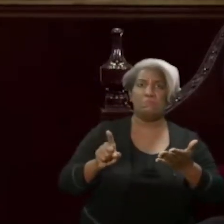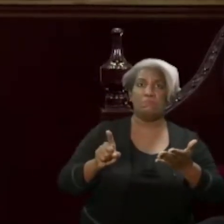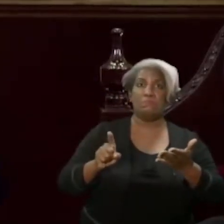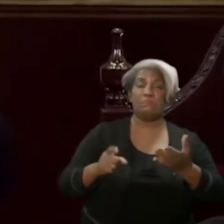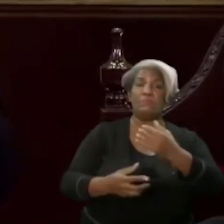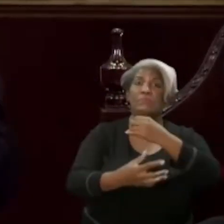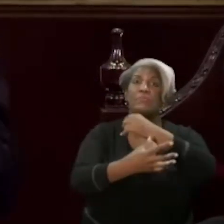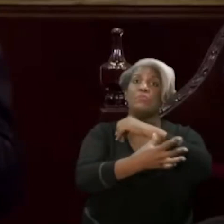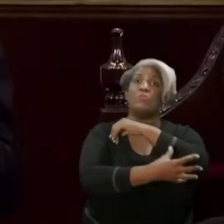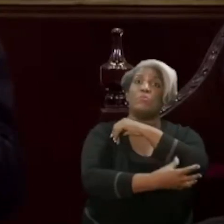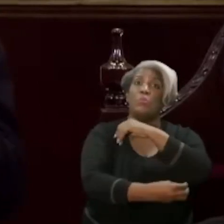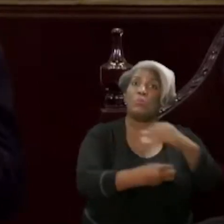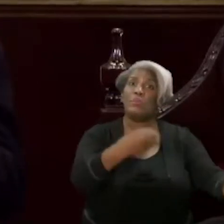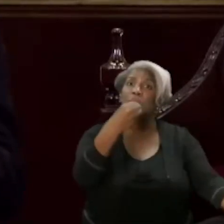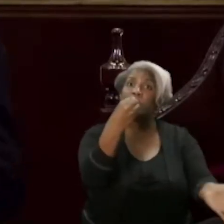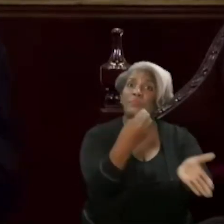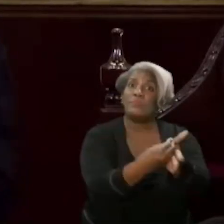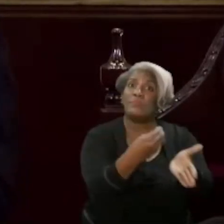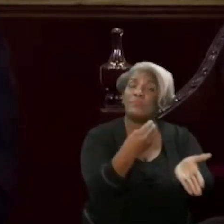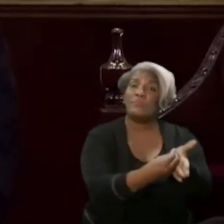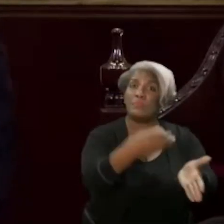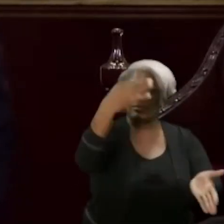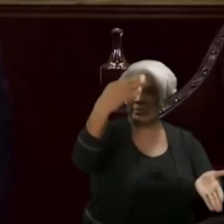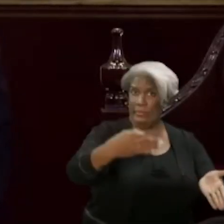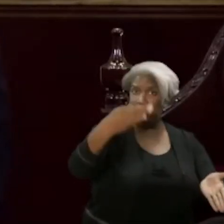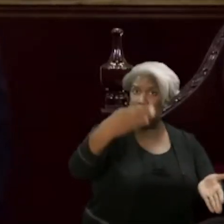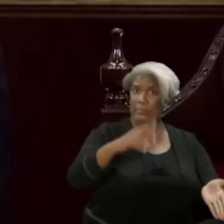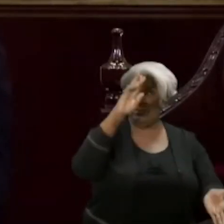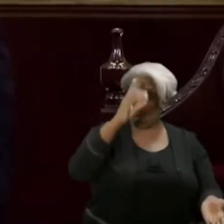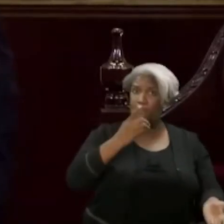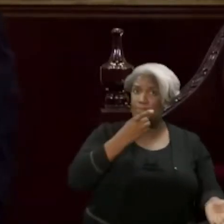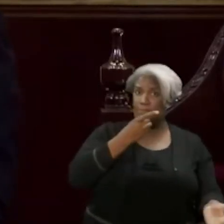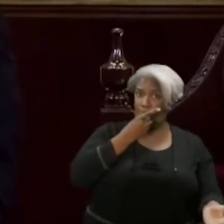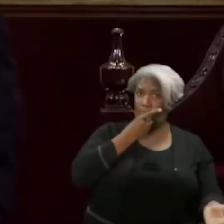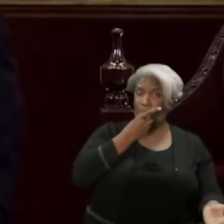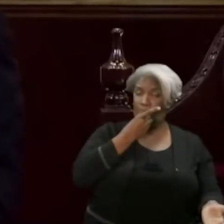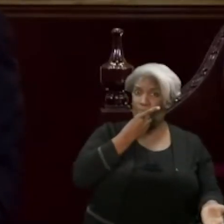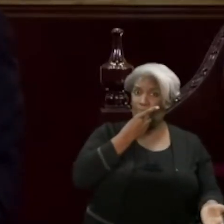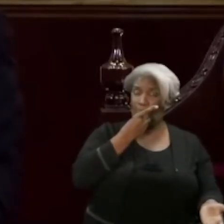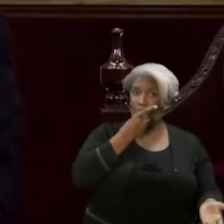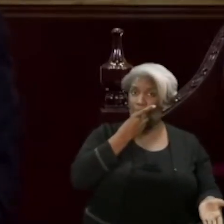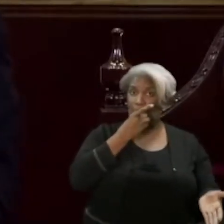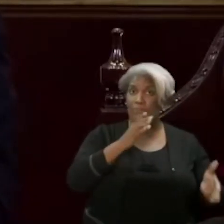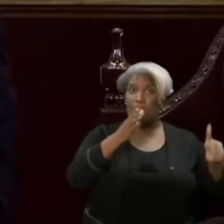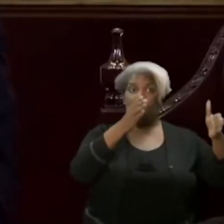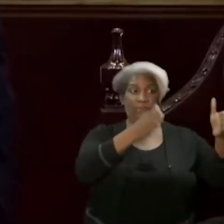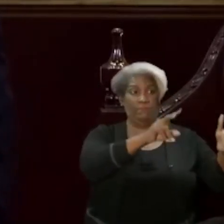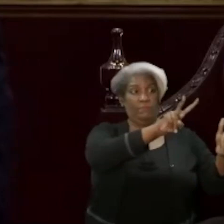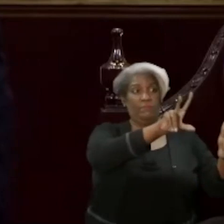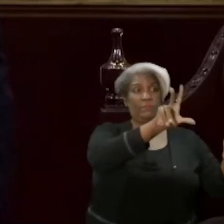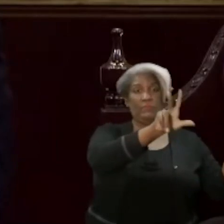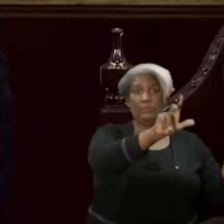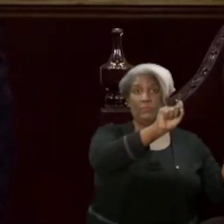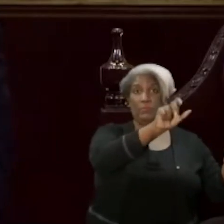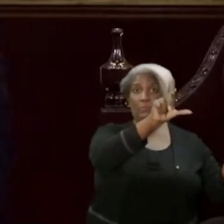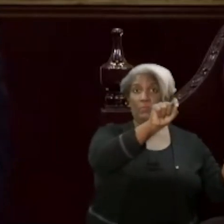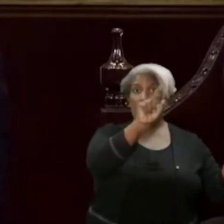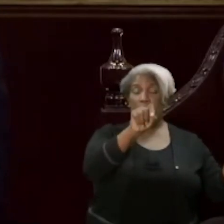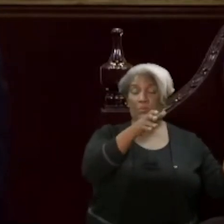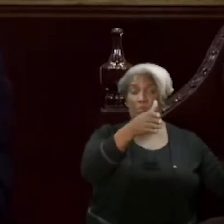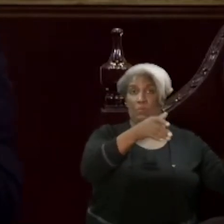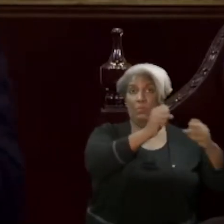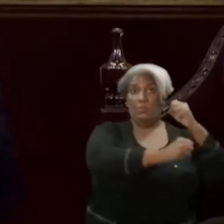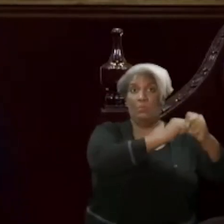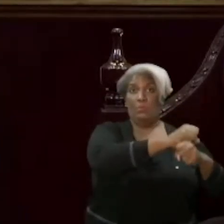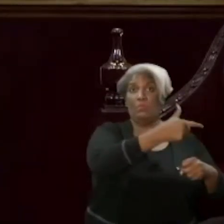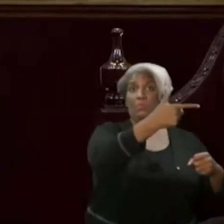pobreza monetaria general en República Dominicana pasó del 23.9% en